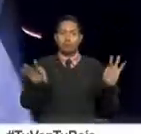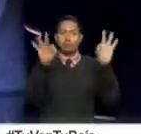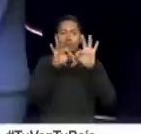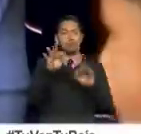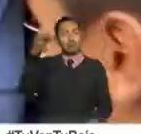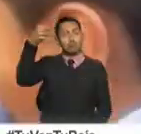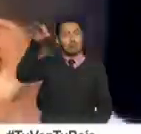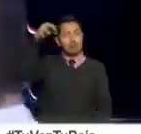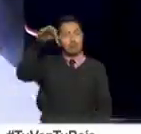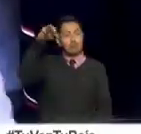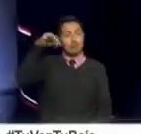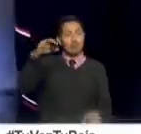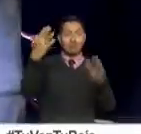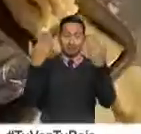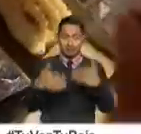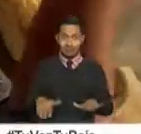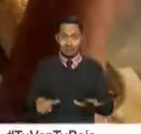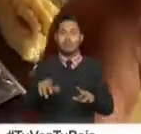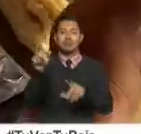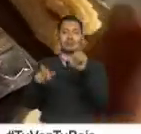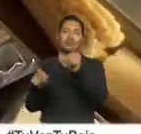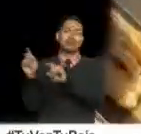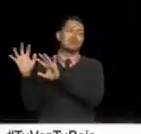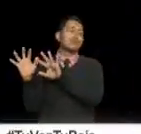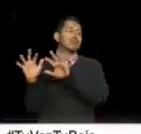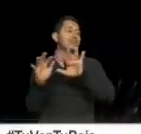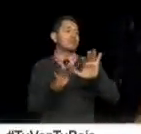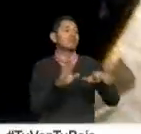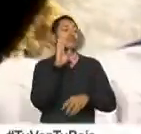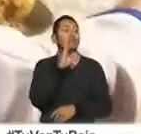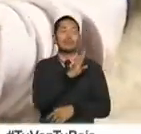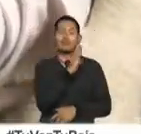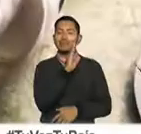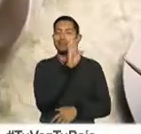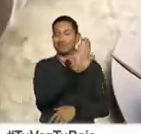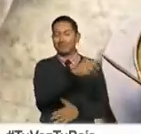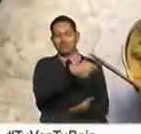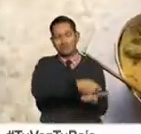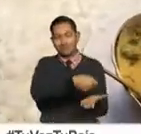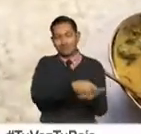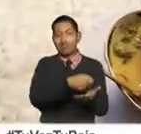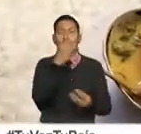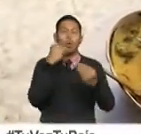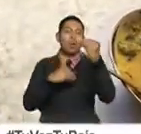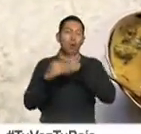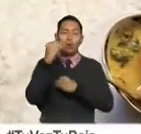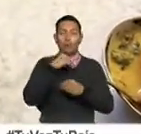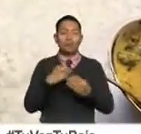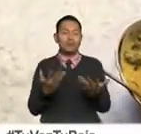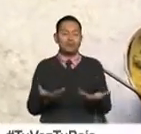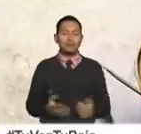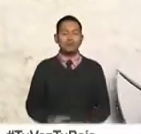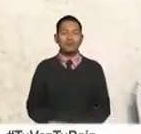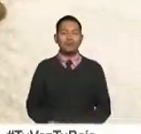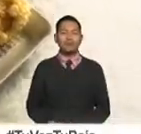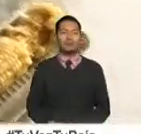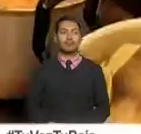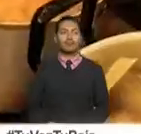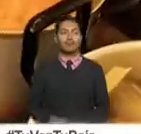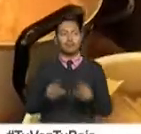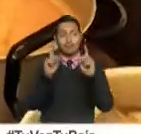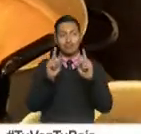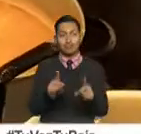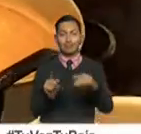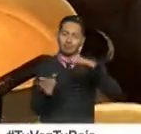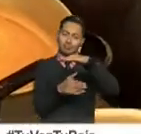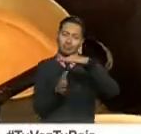del recreo, los estudiantes apresurados se dirigen al bar de su escuela. Es hora de ingerir una porción de alimentos, pero